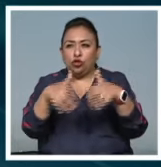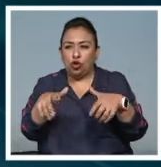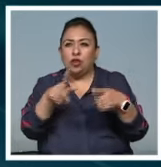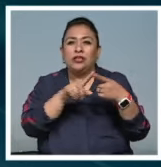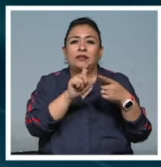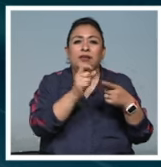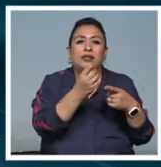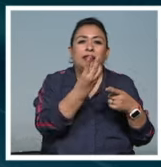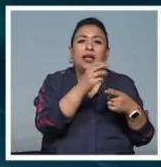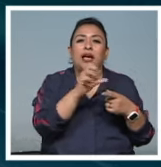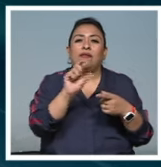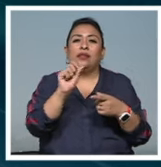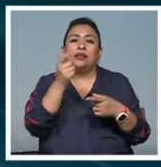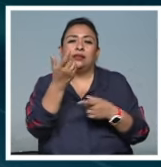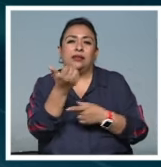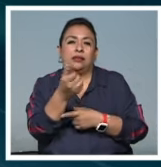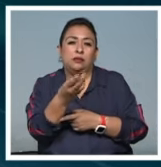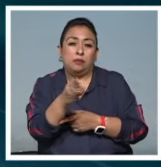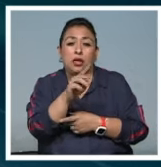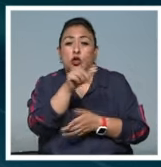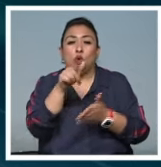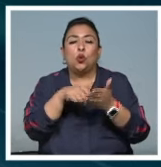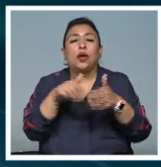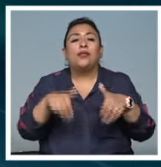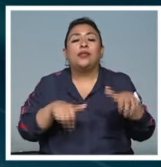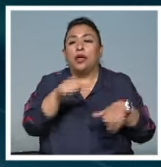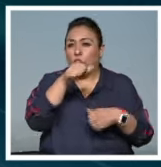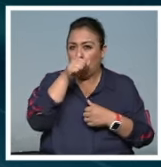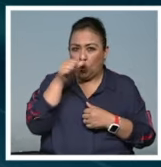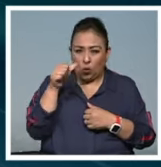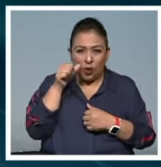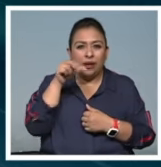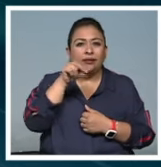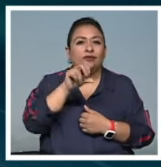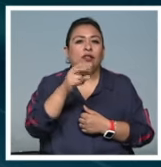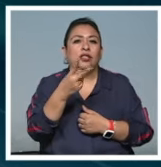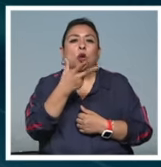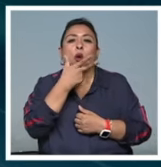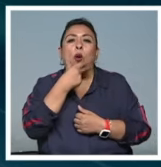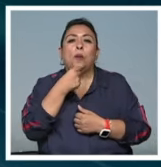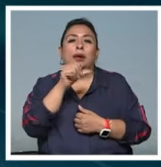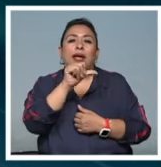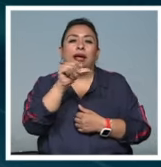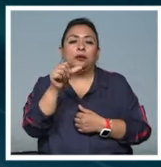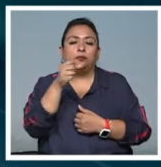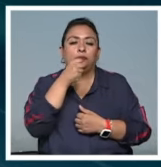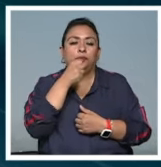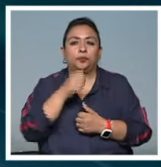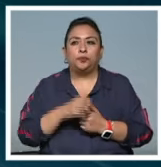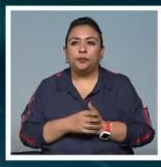del 23 al 26 de mayo en el Teatro Benito Juárez. Noticias 22, Alberto Aranda.